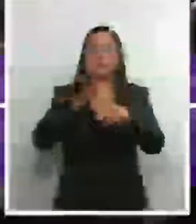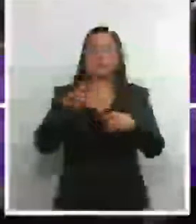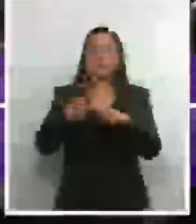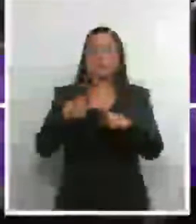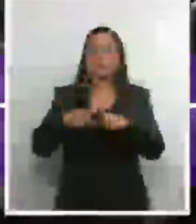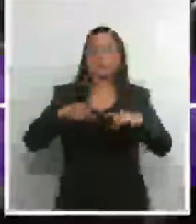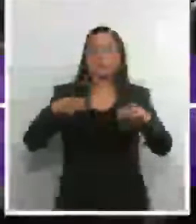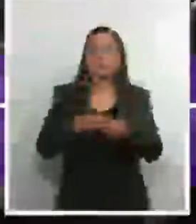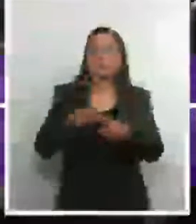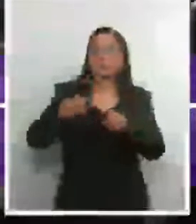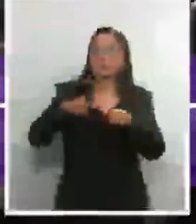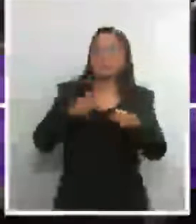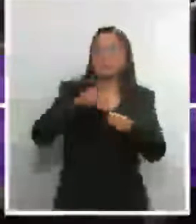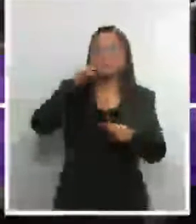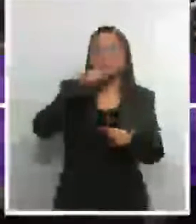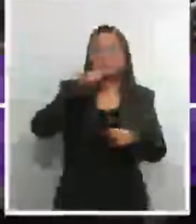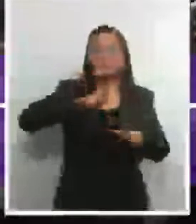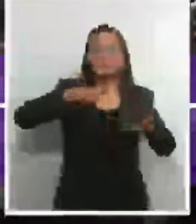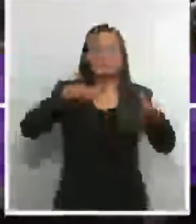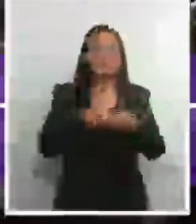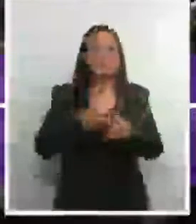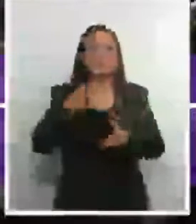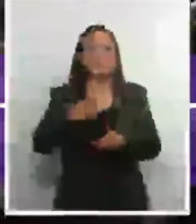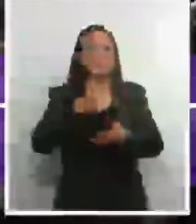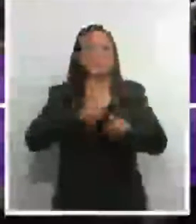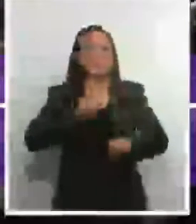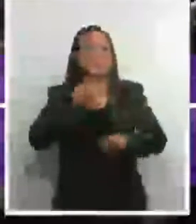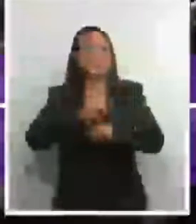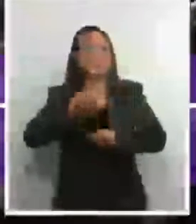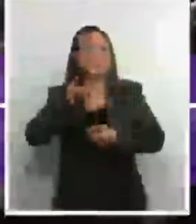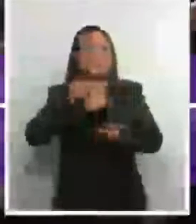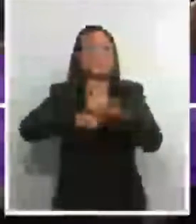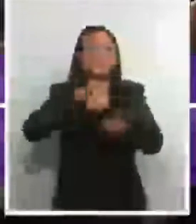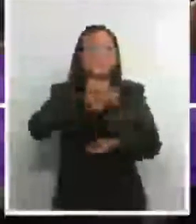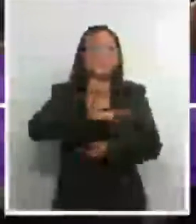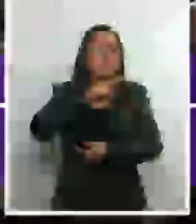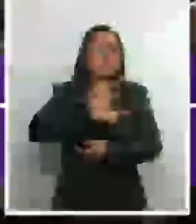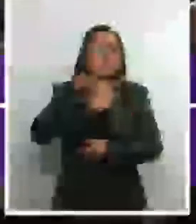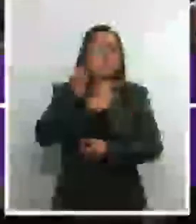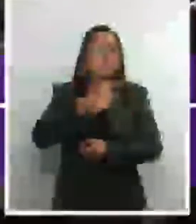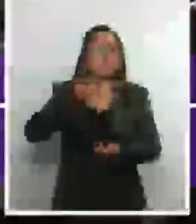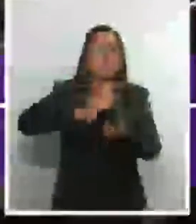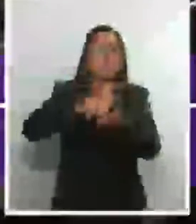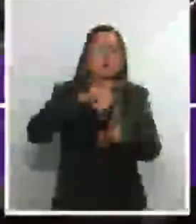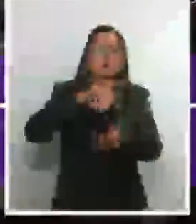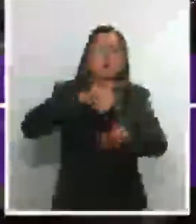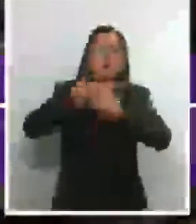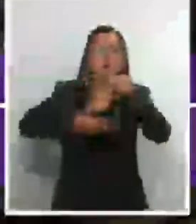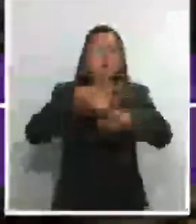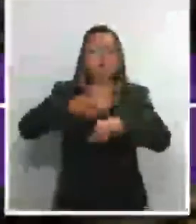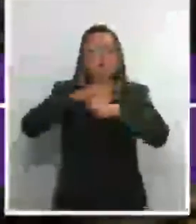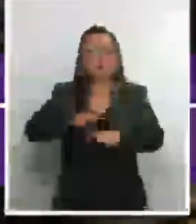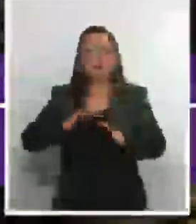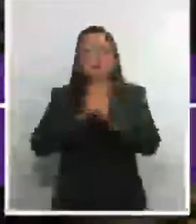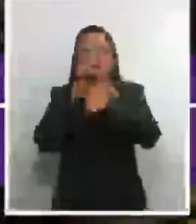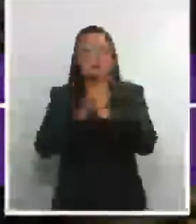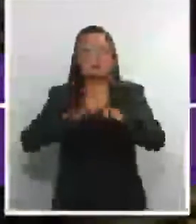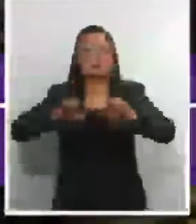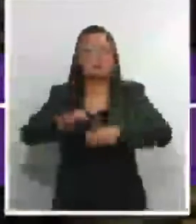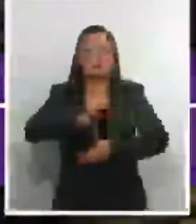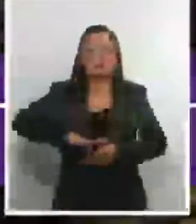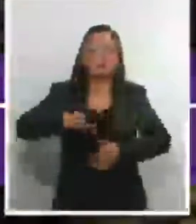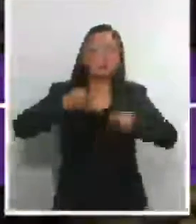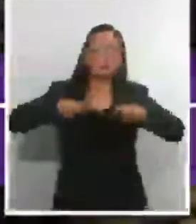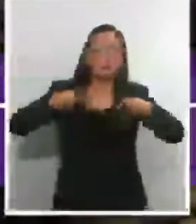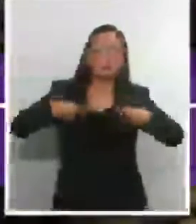cabo las fuerzas policiales y las de seguridad privada, así como los procedimientos de participación